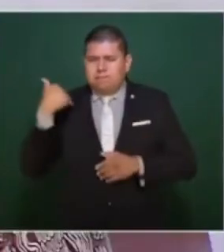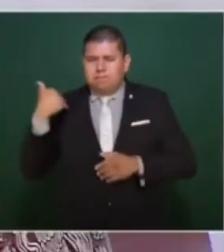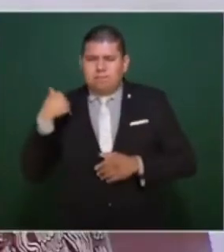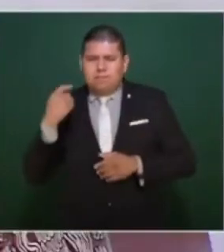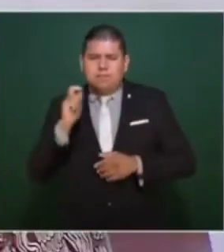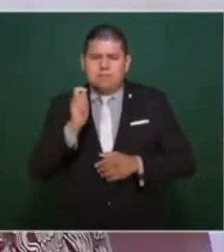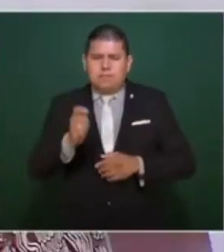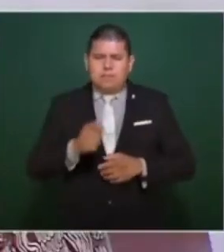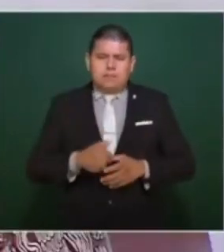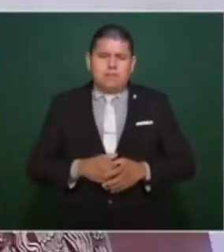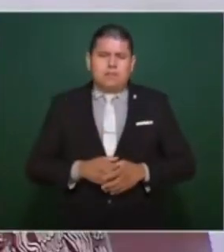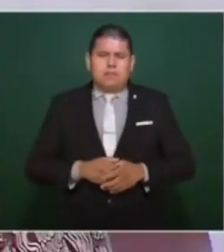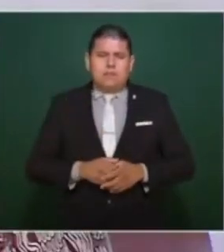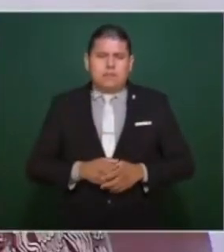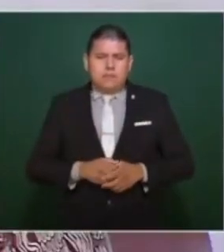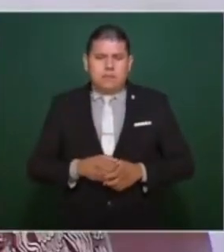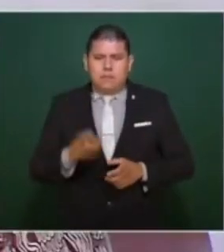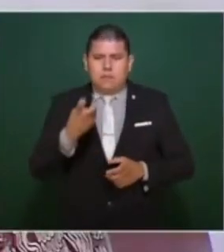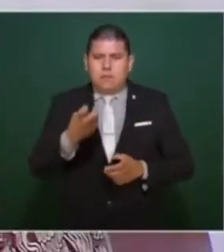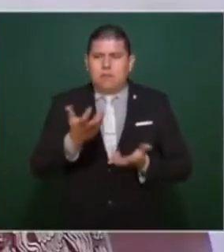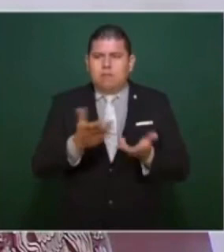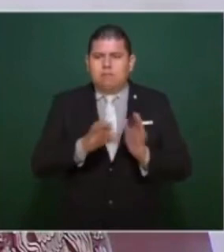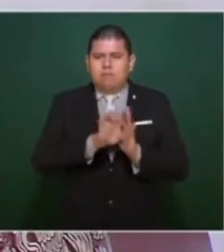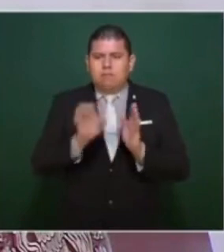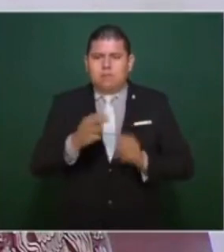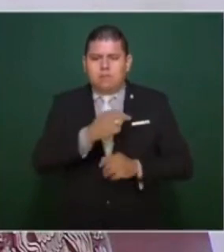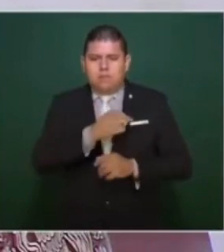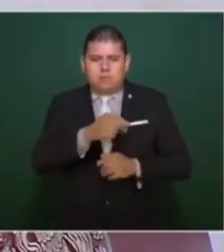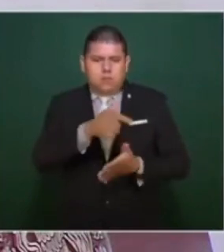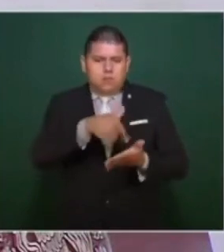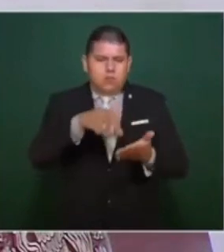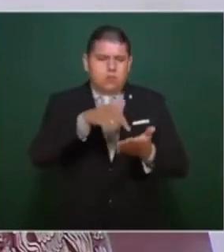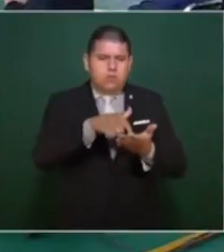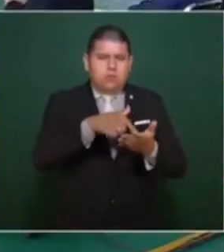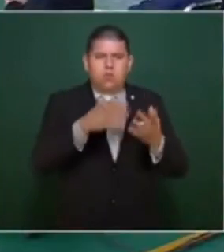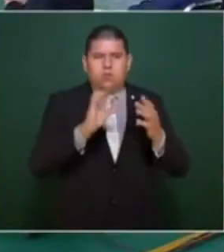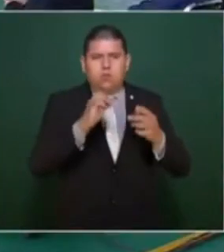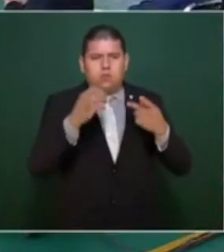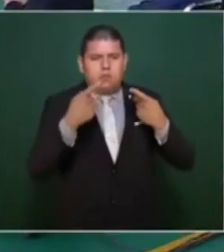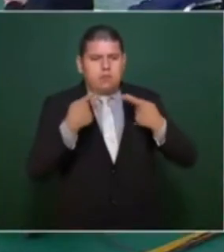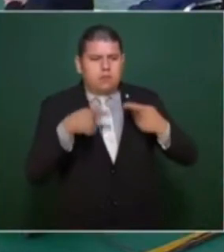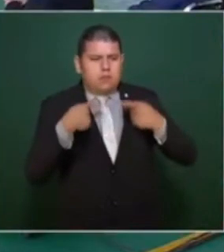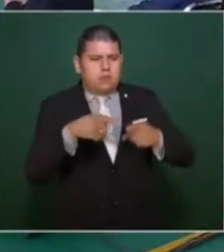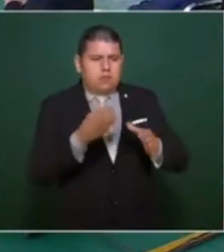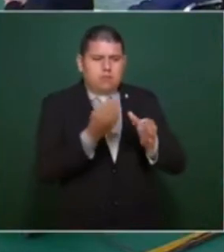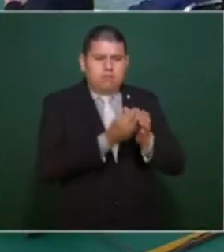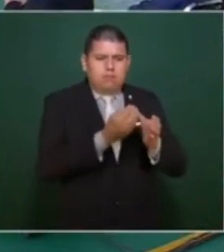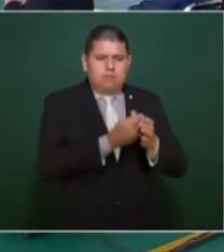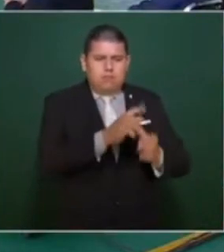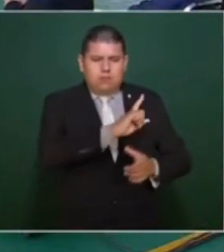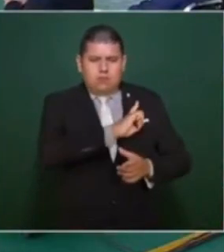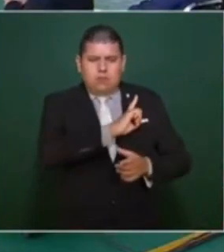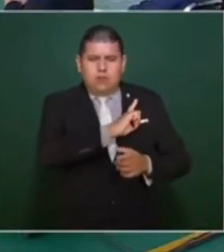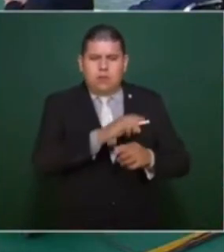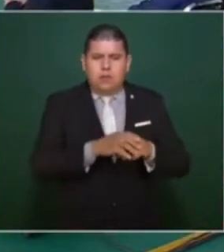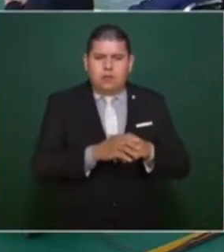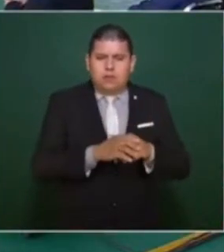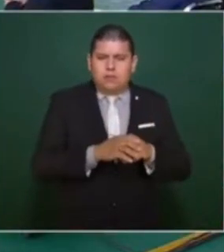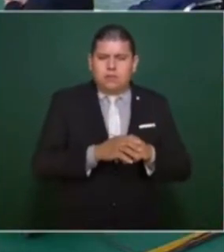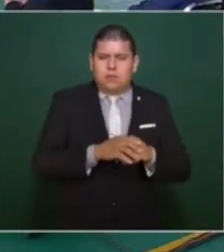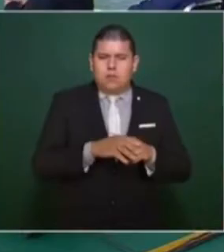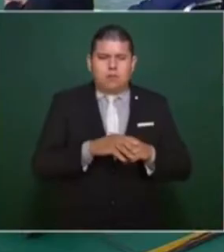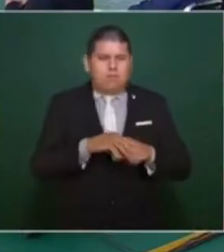una concentración que demande que los privados dejen esos espacios públicos, los cuales